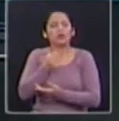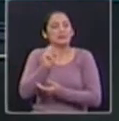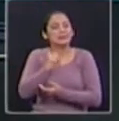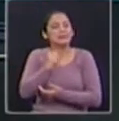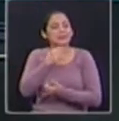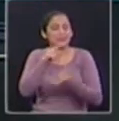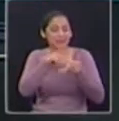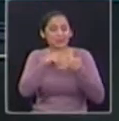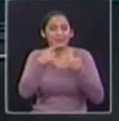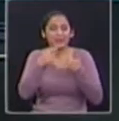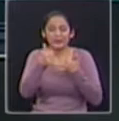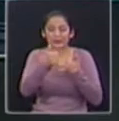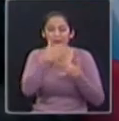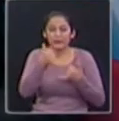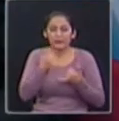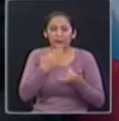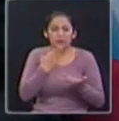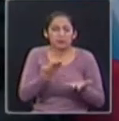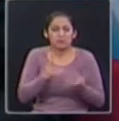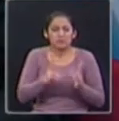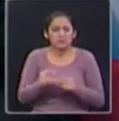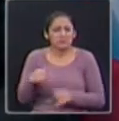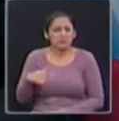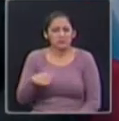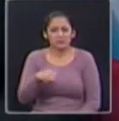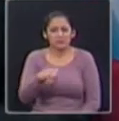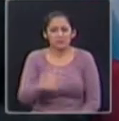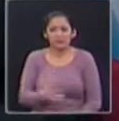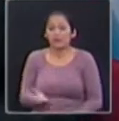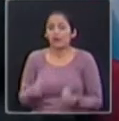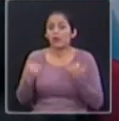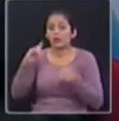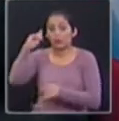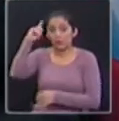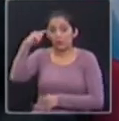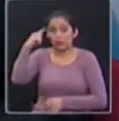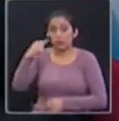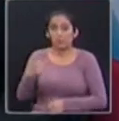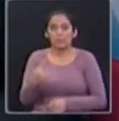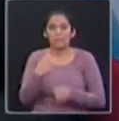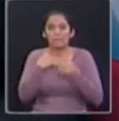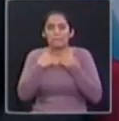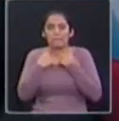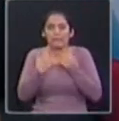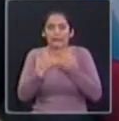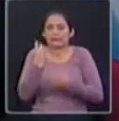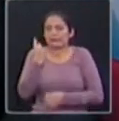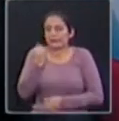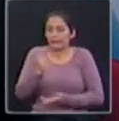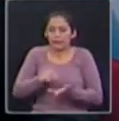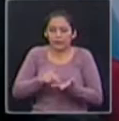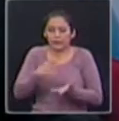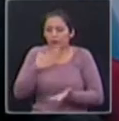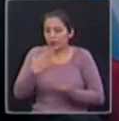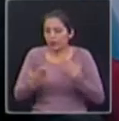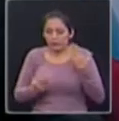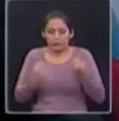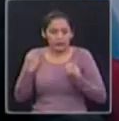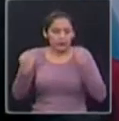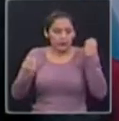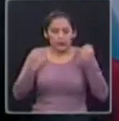lamentablemente el gobierno insiste en dinero del torneo porque tiene esta urgencia fiscal porque dice que ese es un mecanismo de ayudar a la dolarización